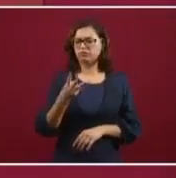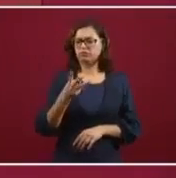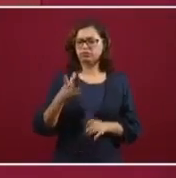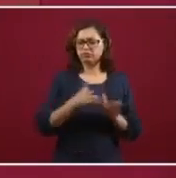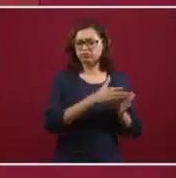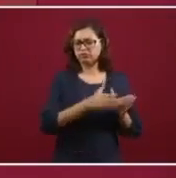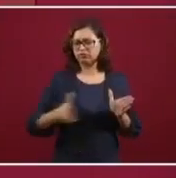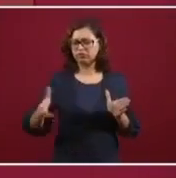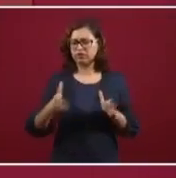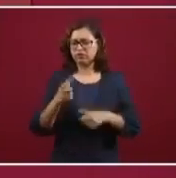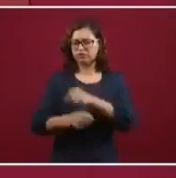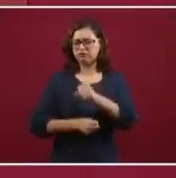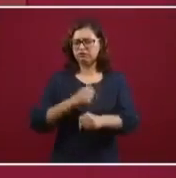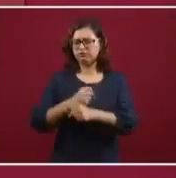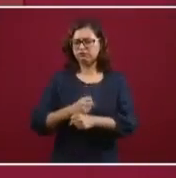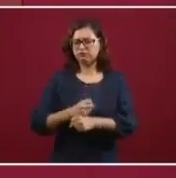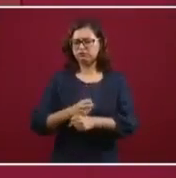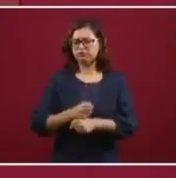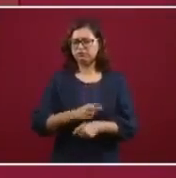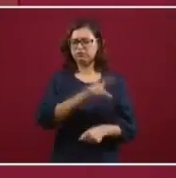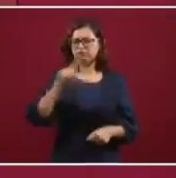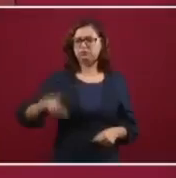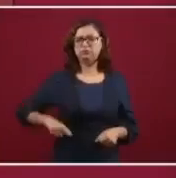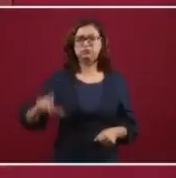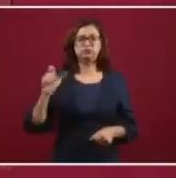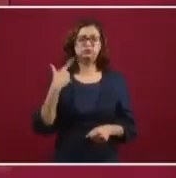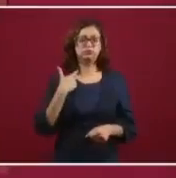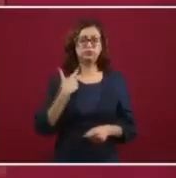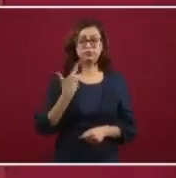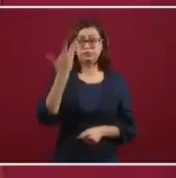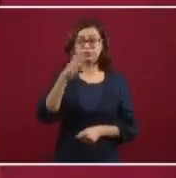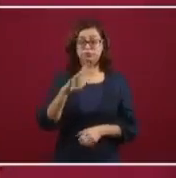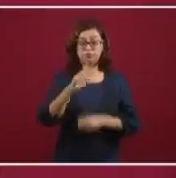de 10 años de